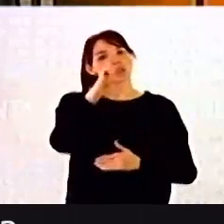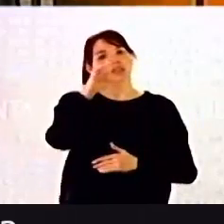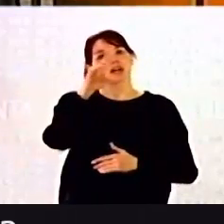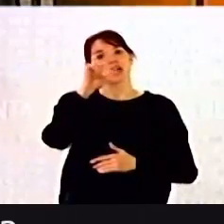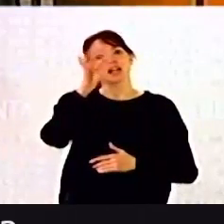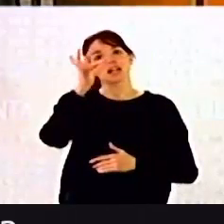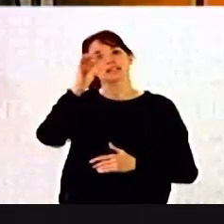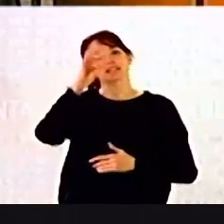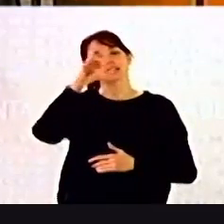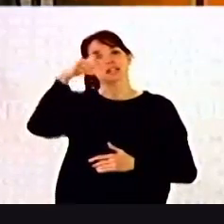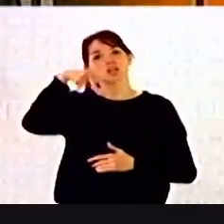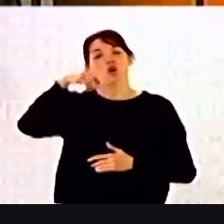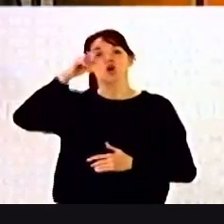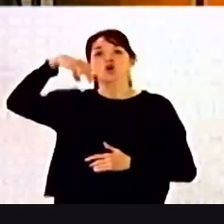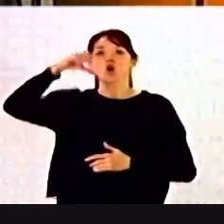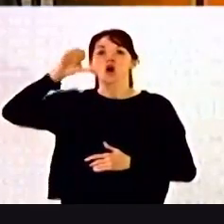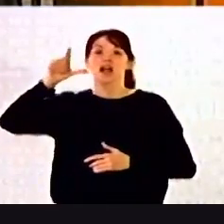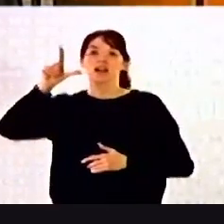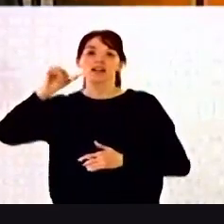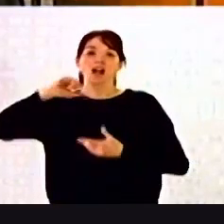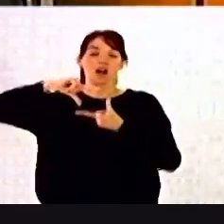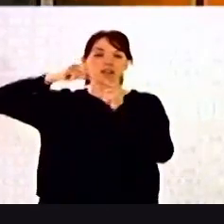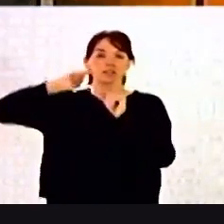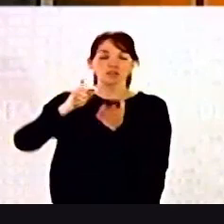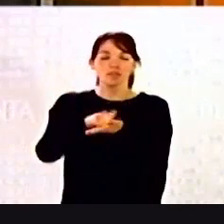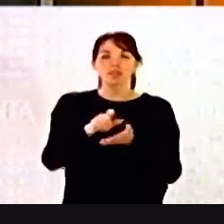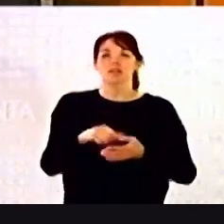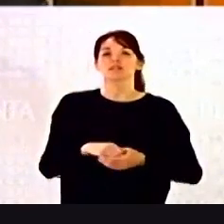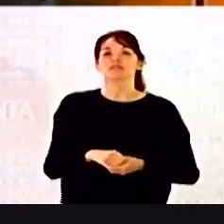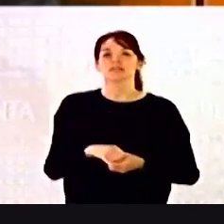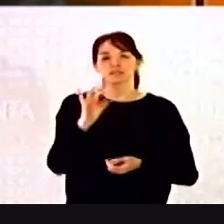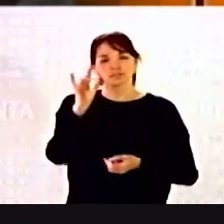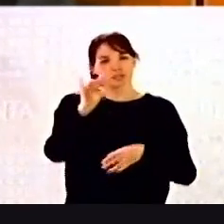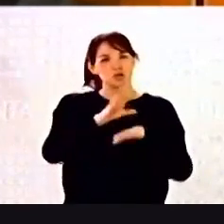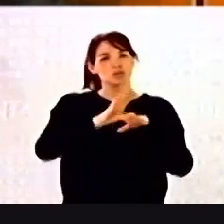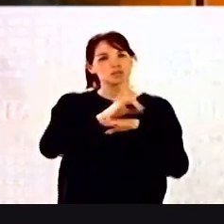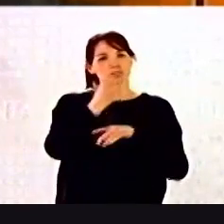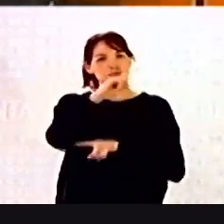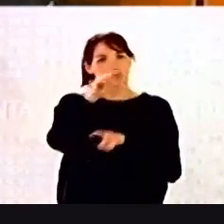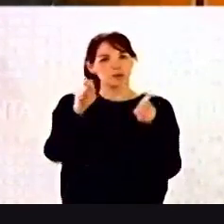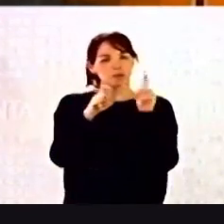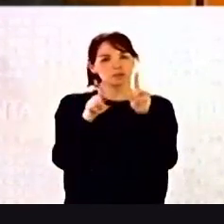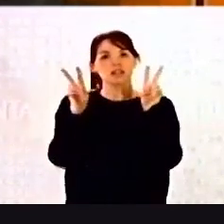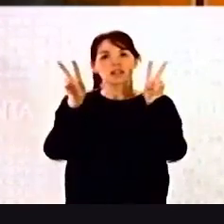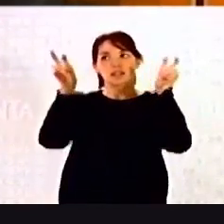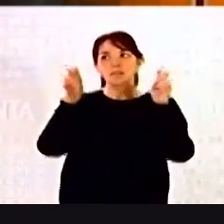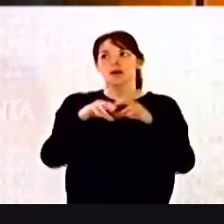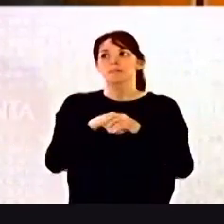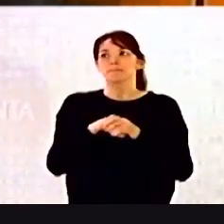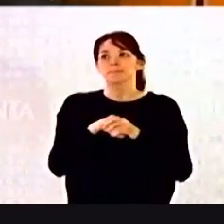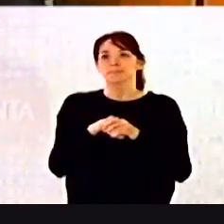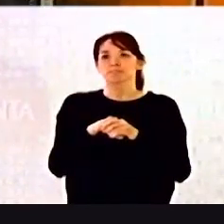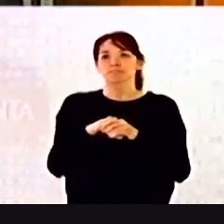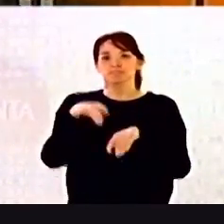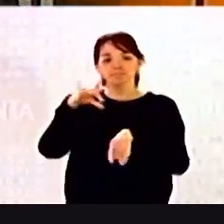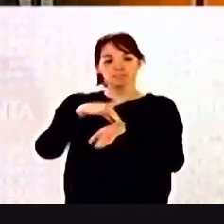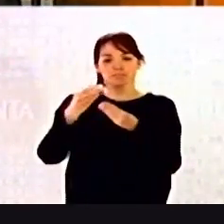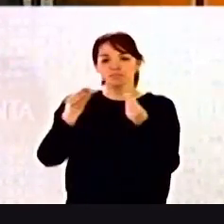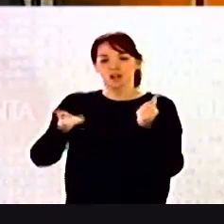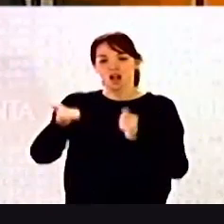Noelia Gil, de Canal Extremadura de nuevo. Sí, consejero, una pregunta sobre las altas,